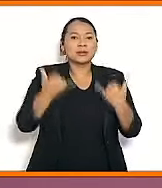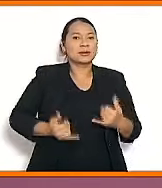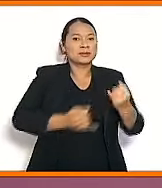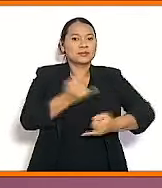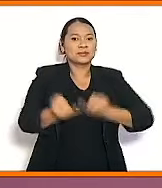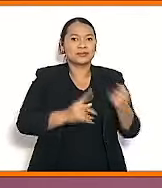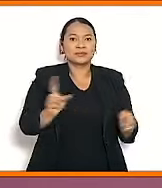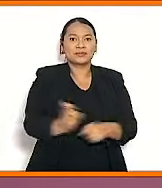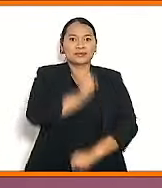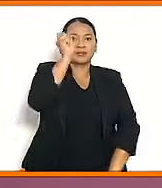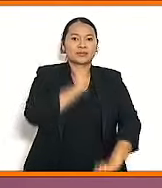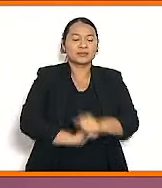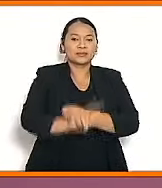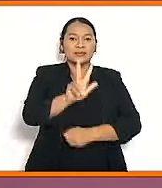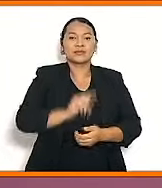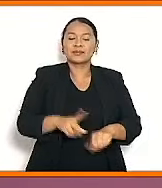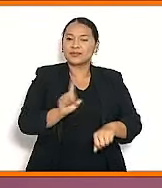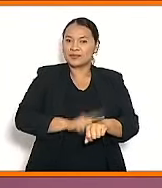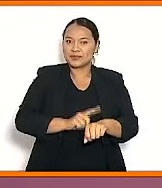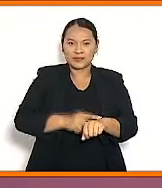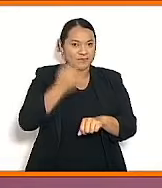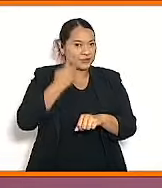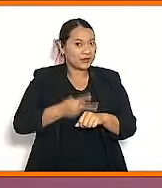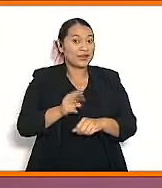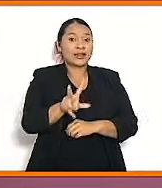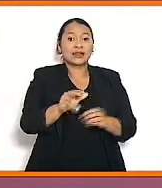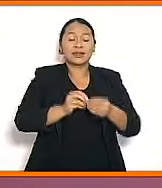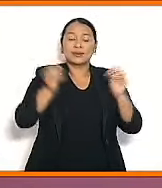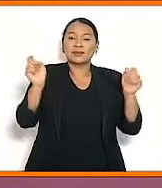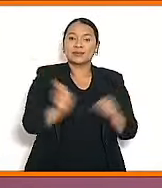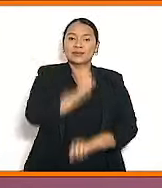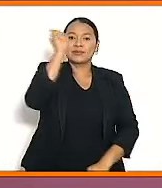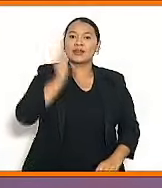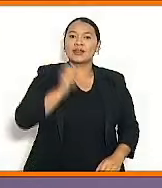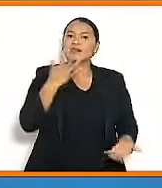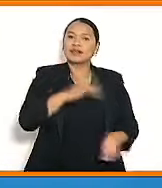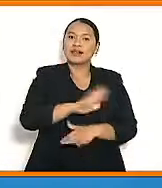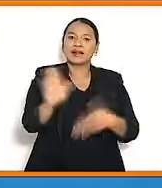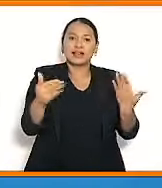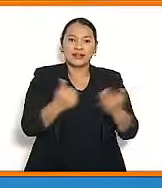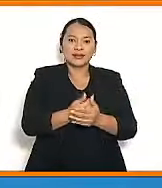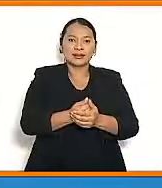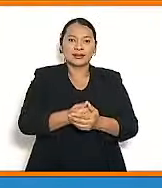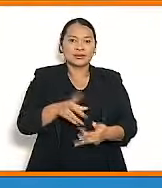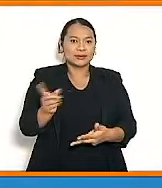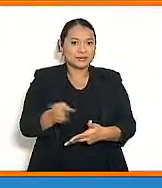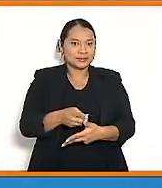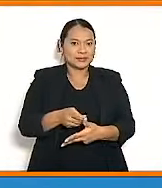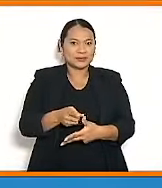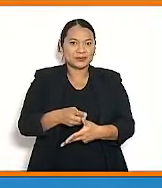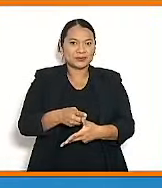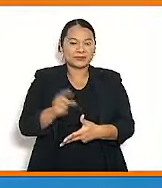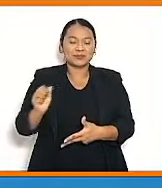en Pega 3. Daremos a conocer tres números, te deseamos mucha suerte. Tu primer número es...